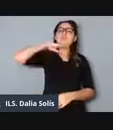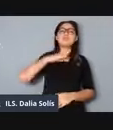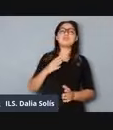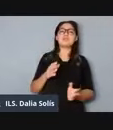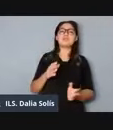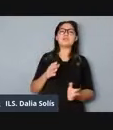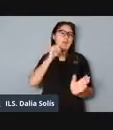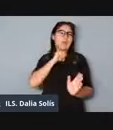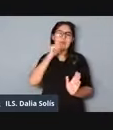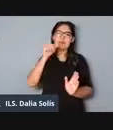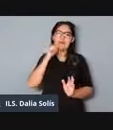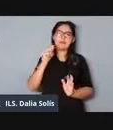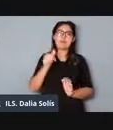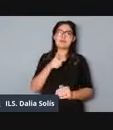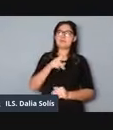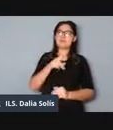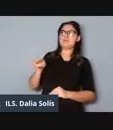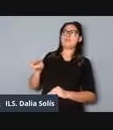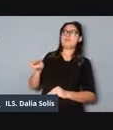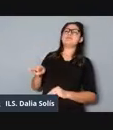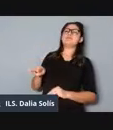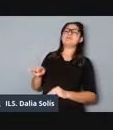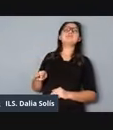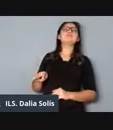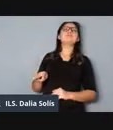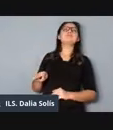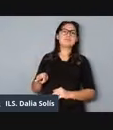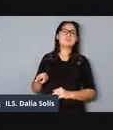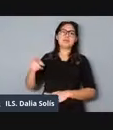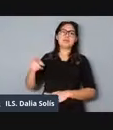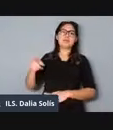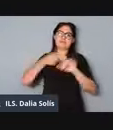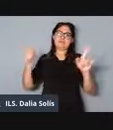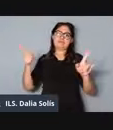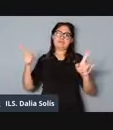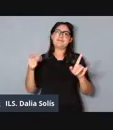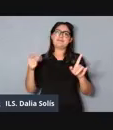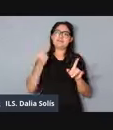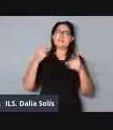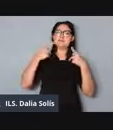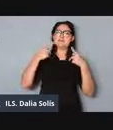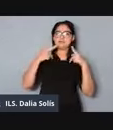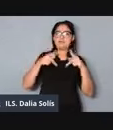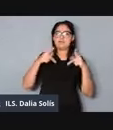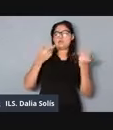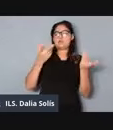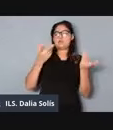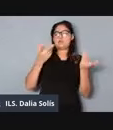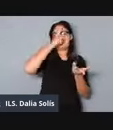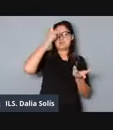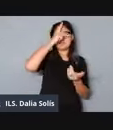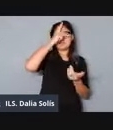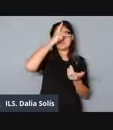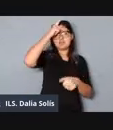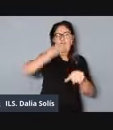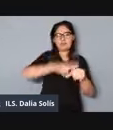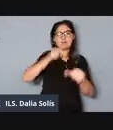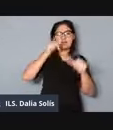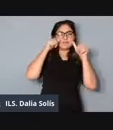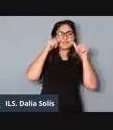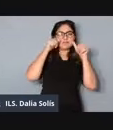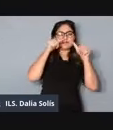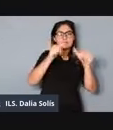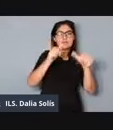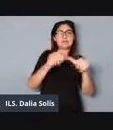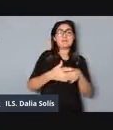ya otra situación de atenderse con una persona especialista de la salud, porque la sociopatía es la incapacidad